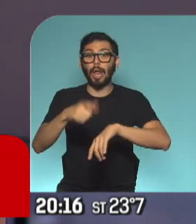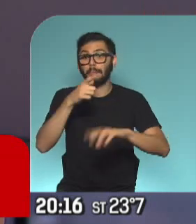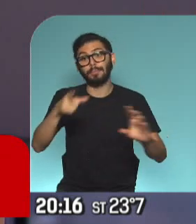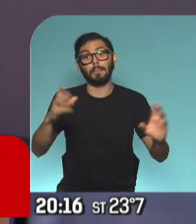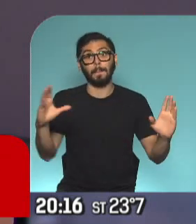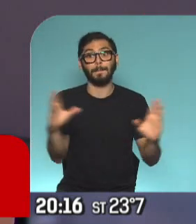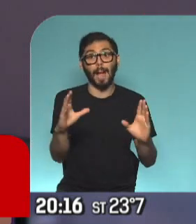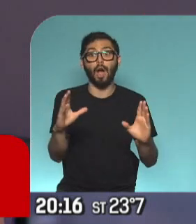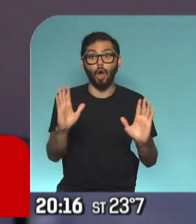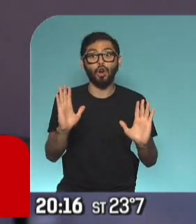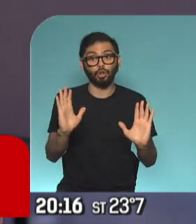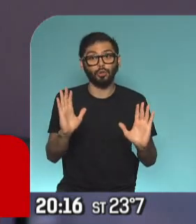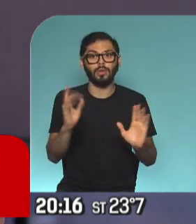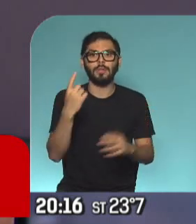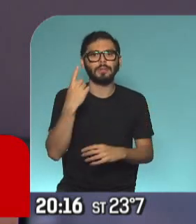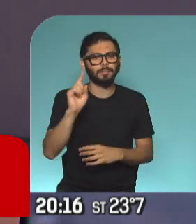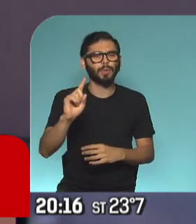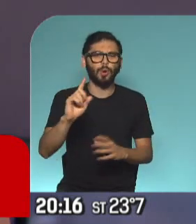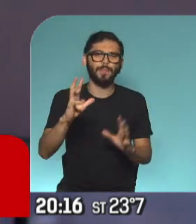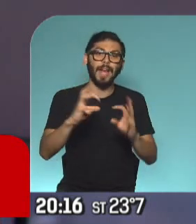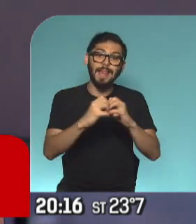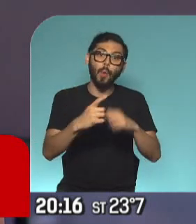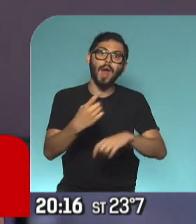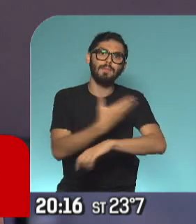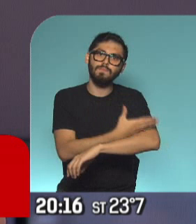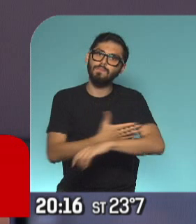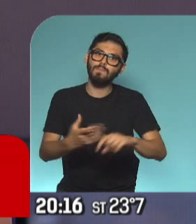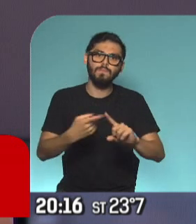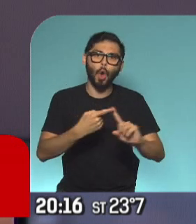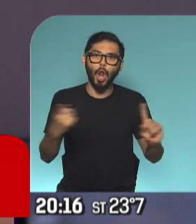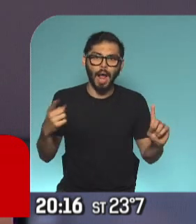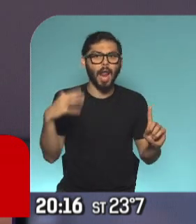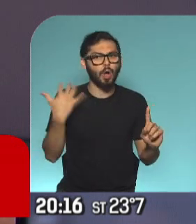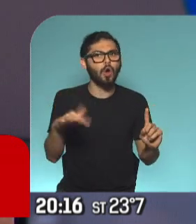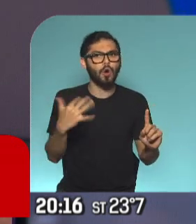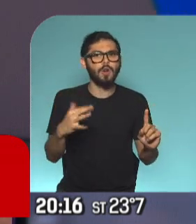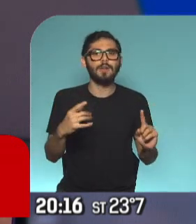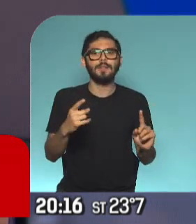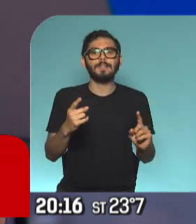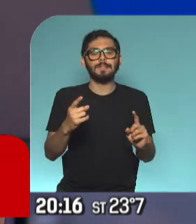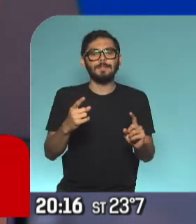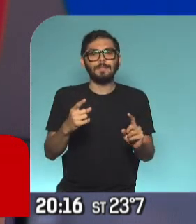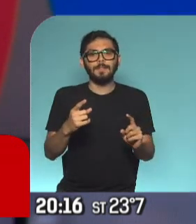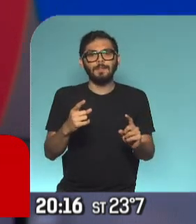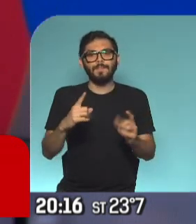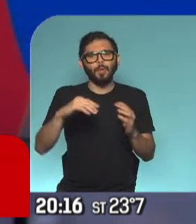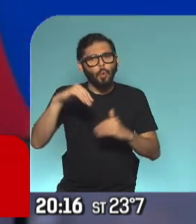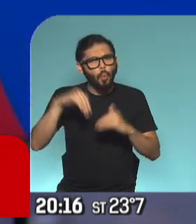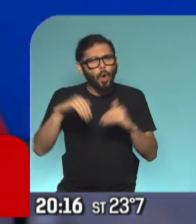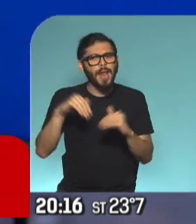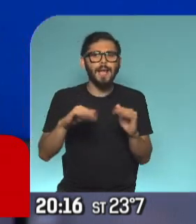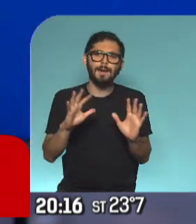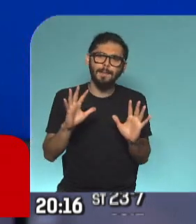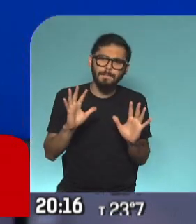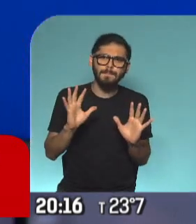poco más corto de lo esperado, pero un debate muy extenso, una jornada maratónica y una votación que deja,